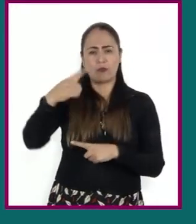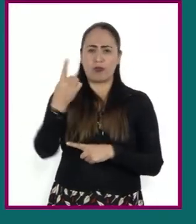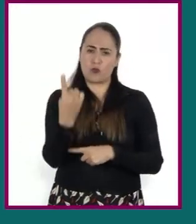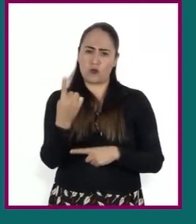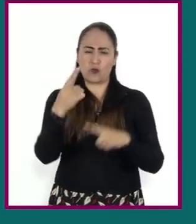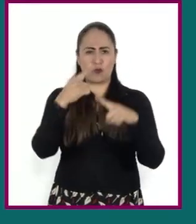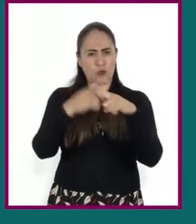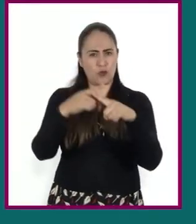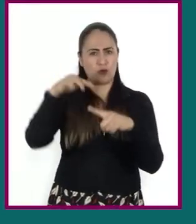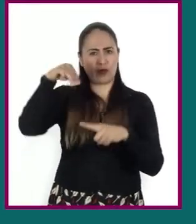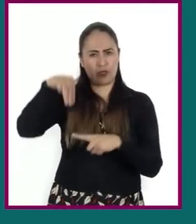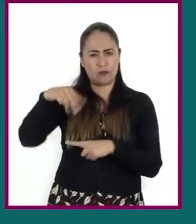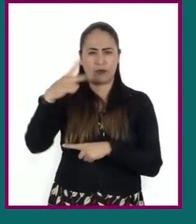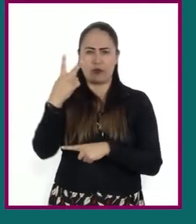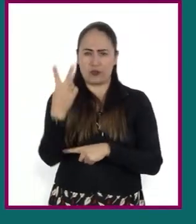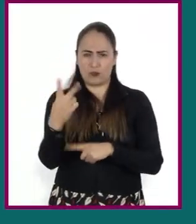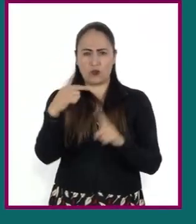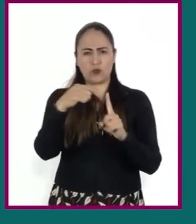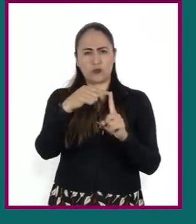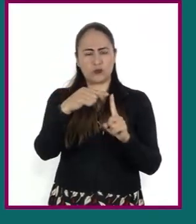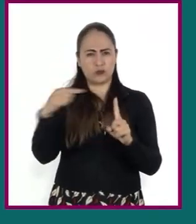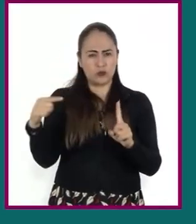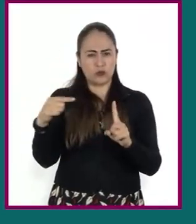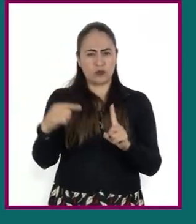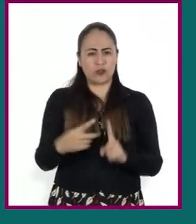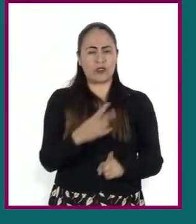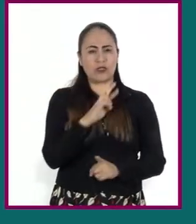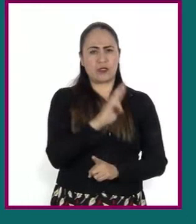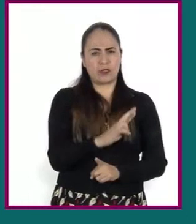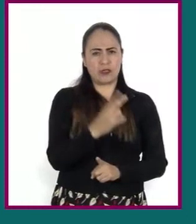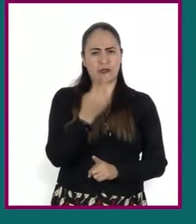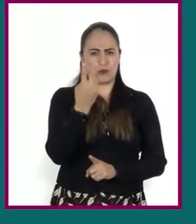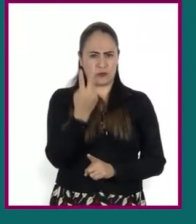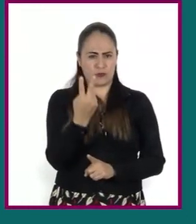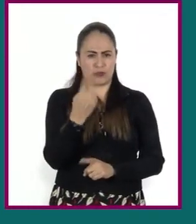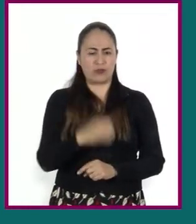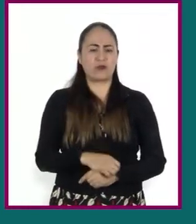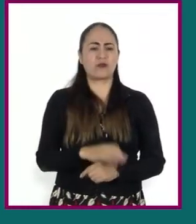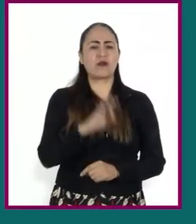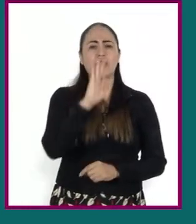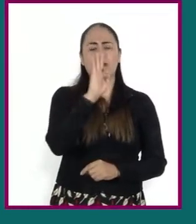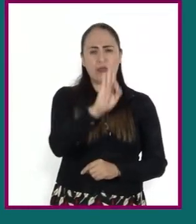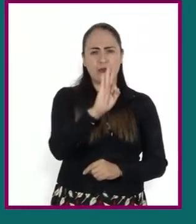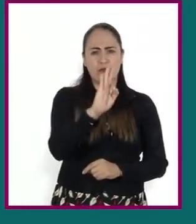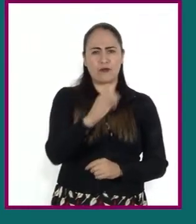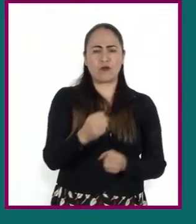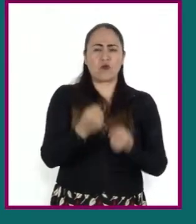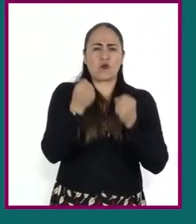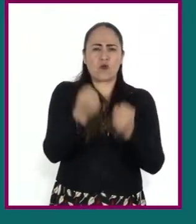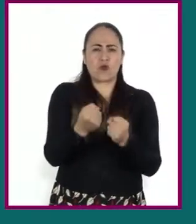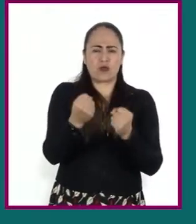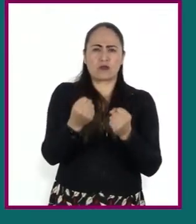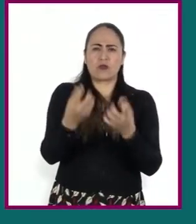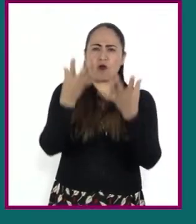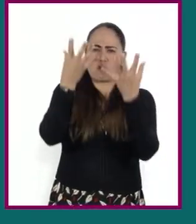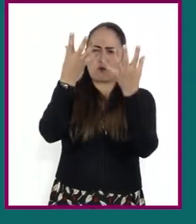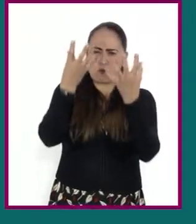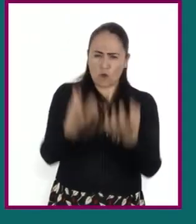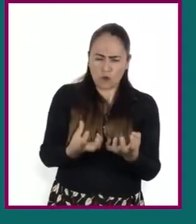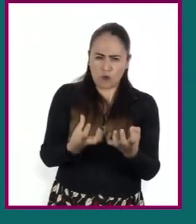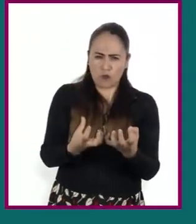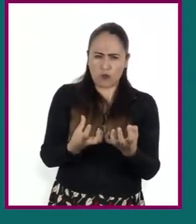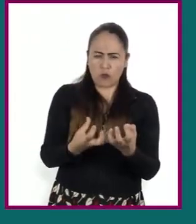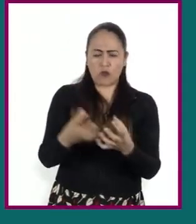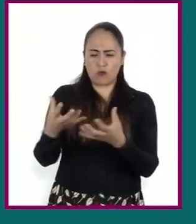por M2 sobre R cuadrada, en donde F es la fuerza de atracción gravitatoria entre